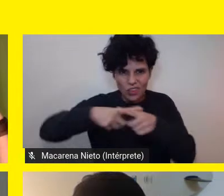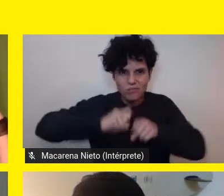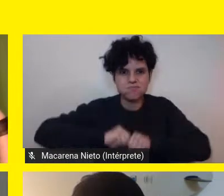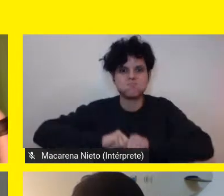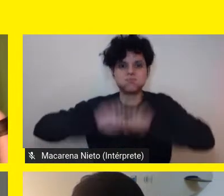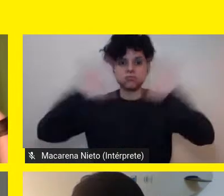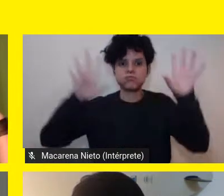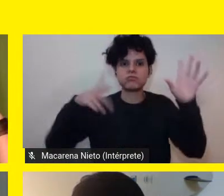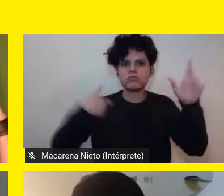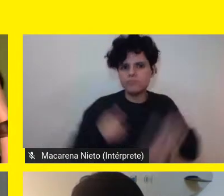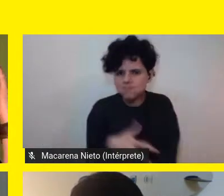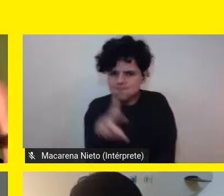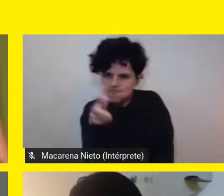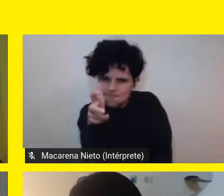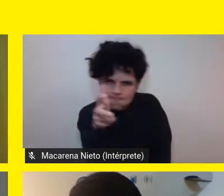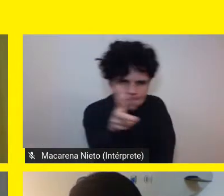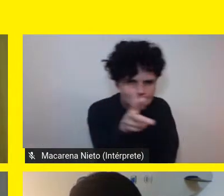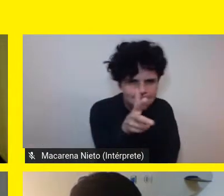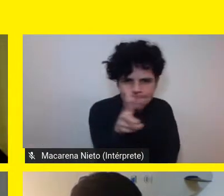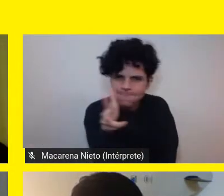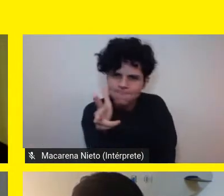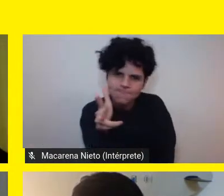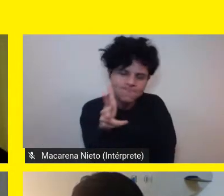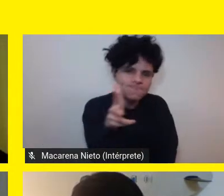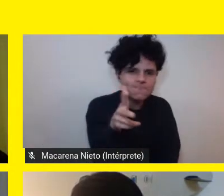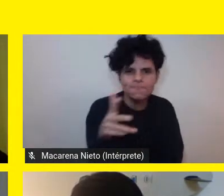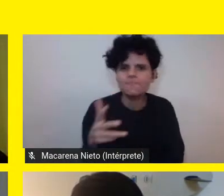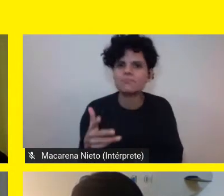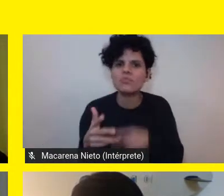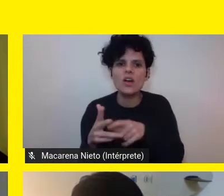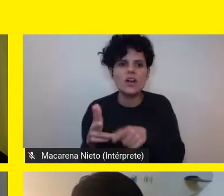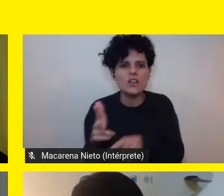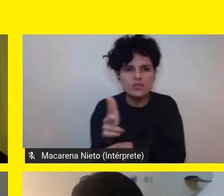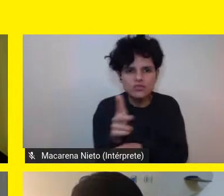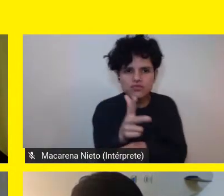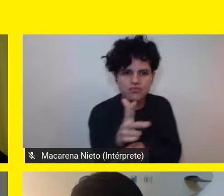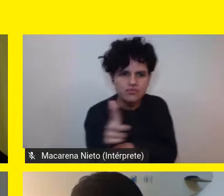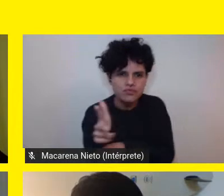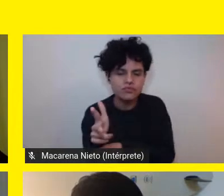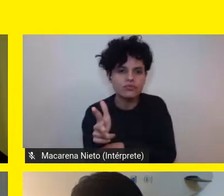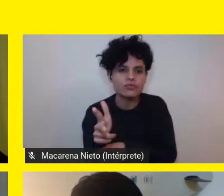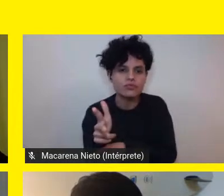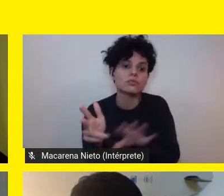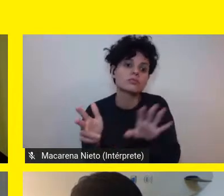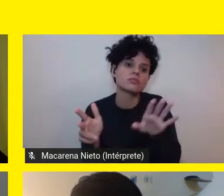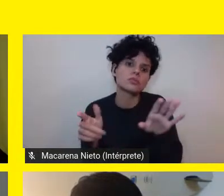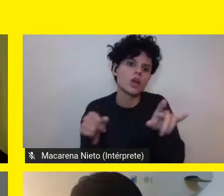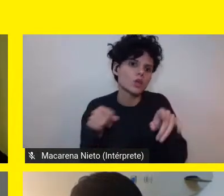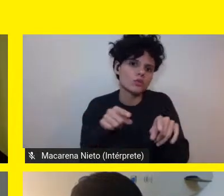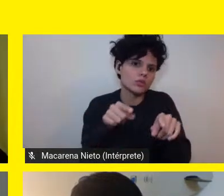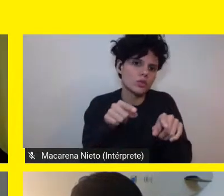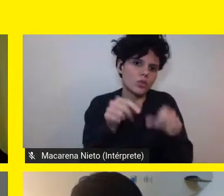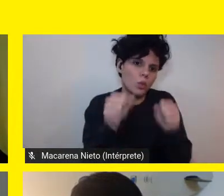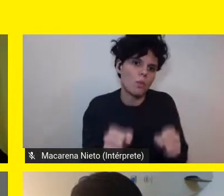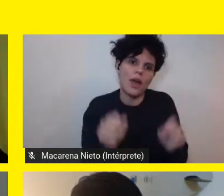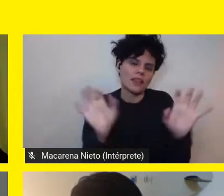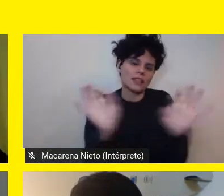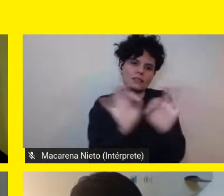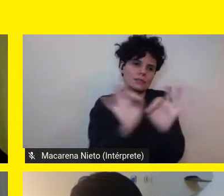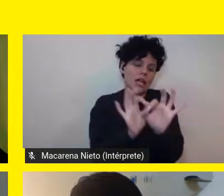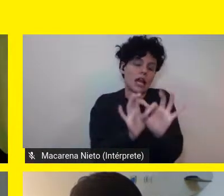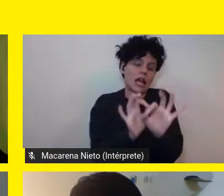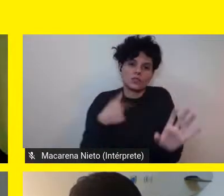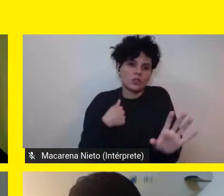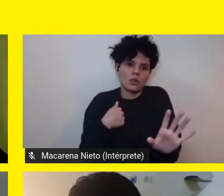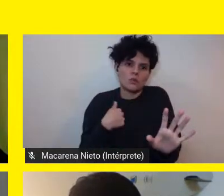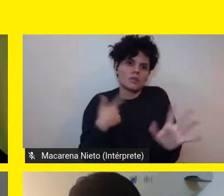documental. Y, digamos, entiendo, pero tú eso lo puedes rectificar, porque el juego